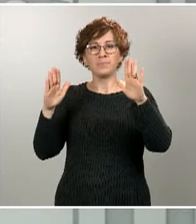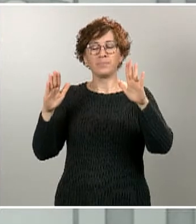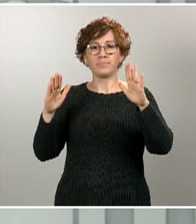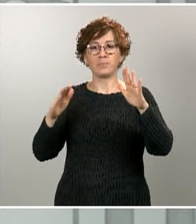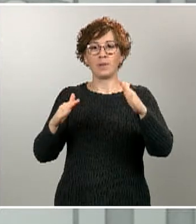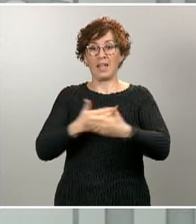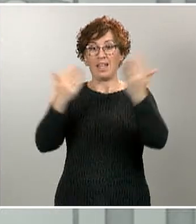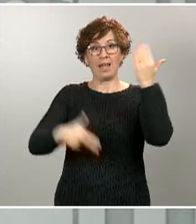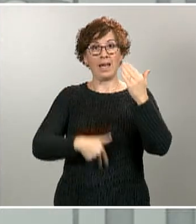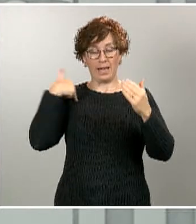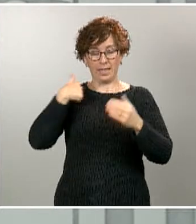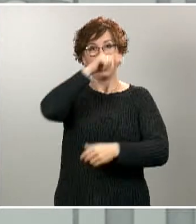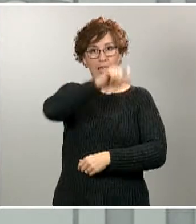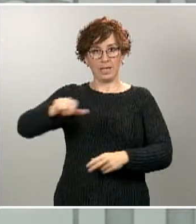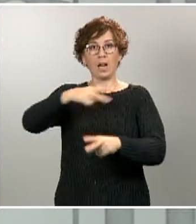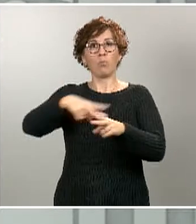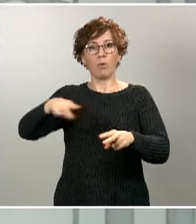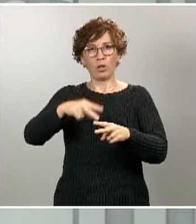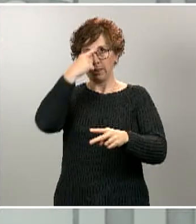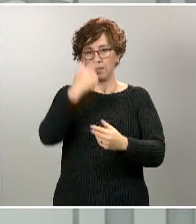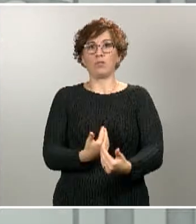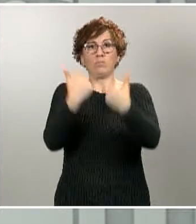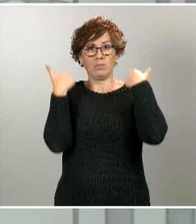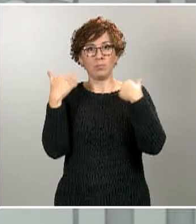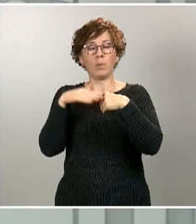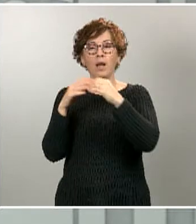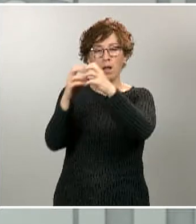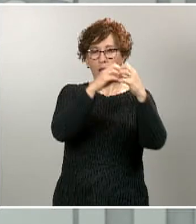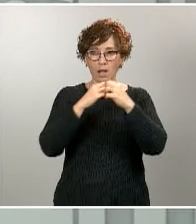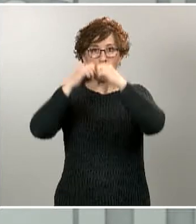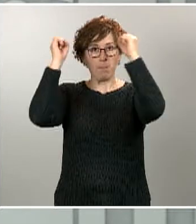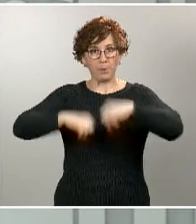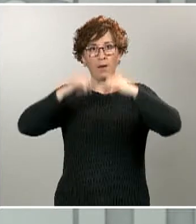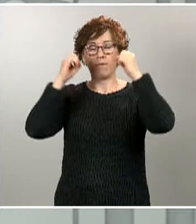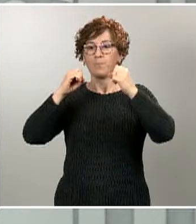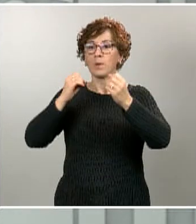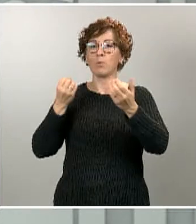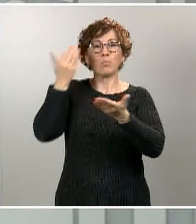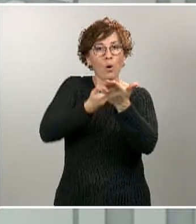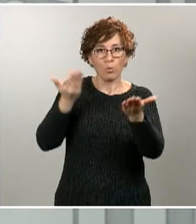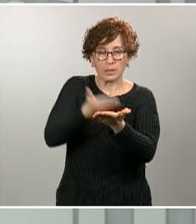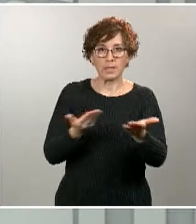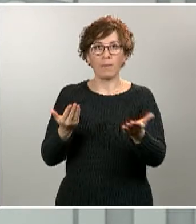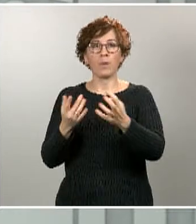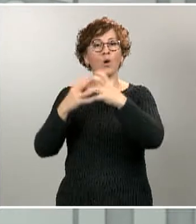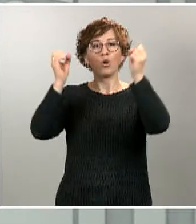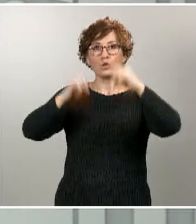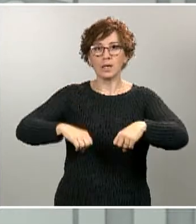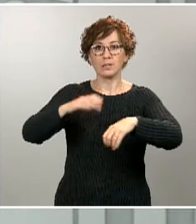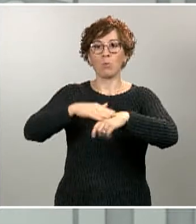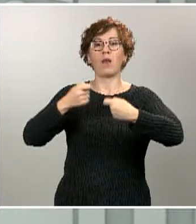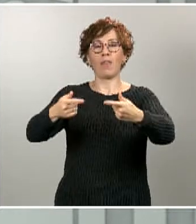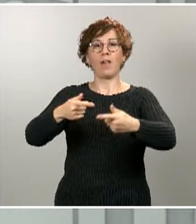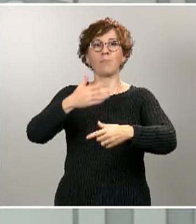capaces de articular unas propuestas, unos consensos que permitan certidumbre, seguridad a nuestros jóvenes, a nuestros mayores, a nuestro